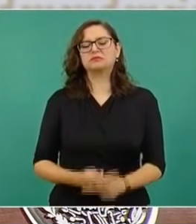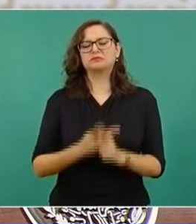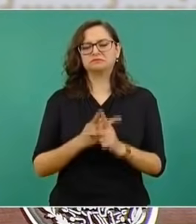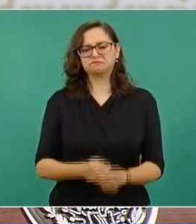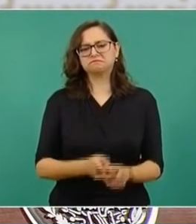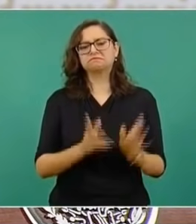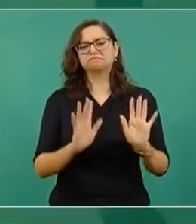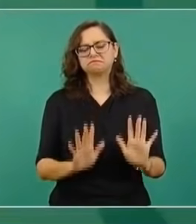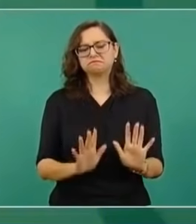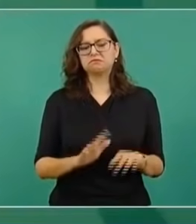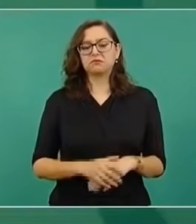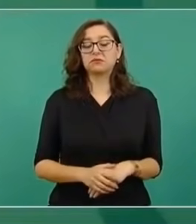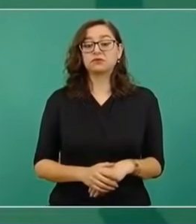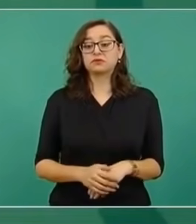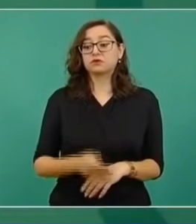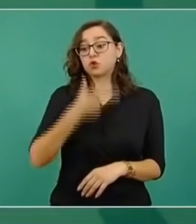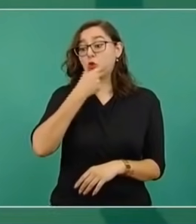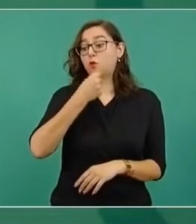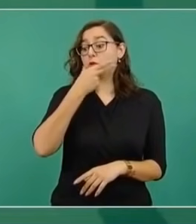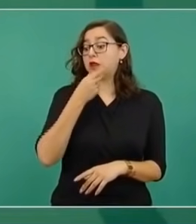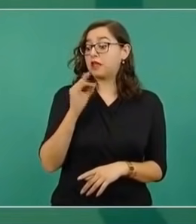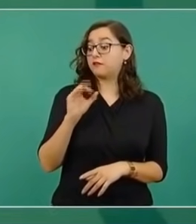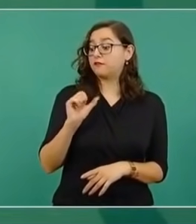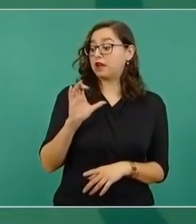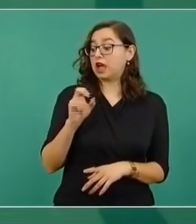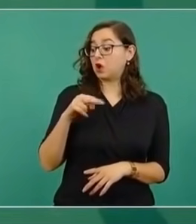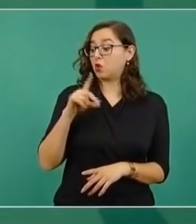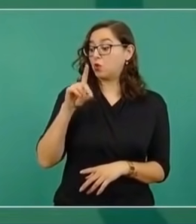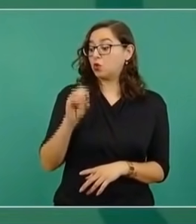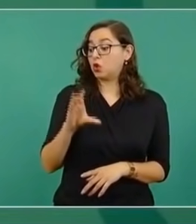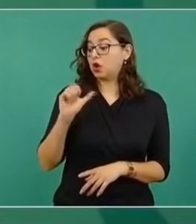y, como decía Facundo Cabral,